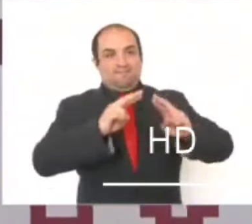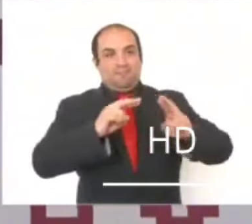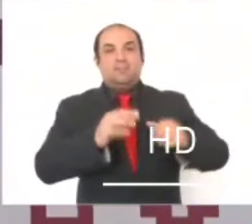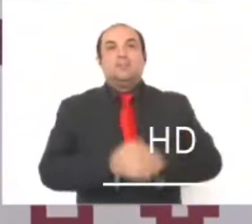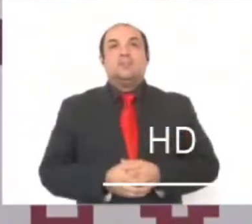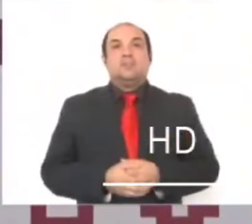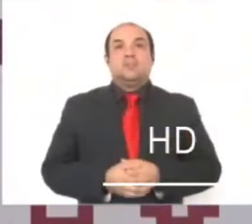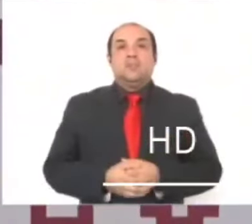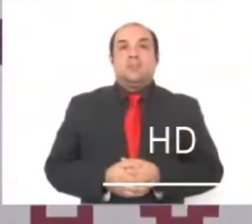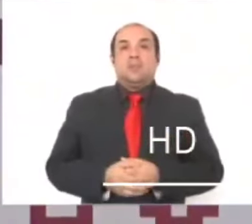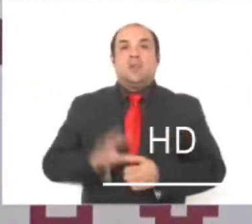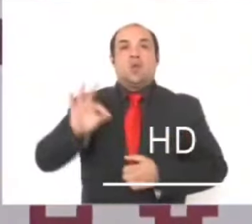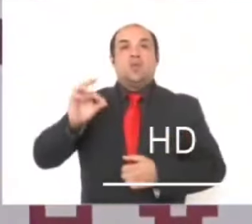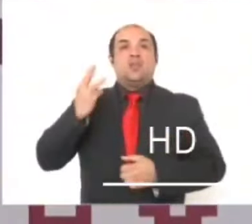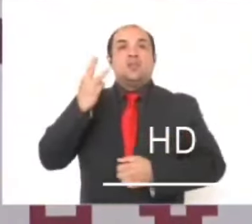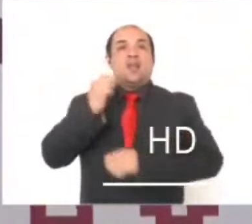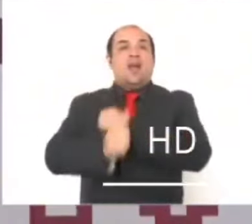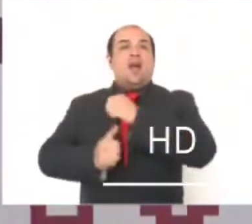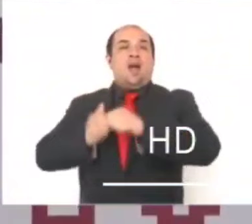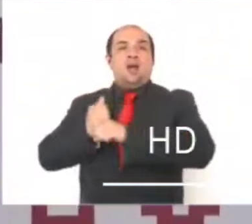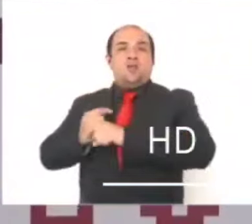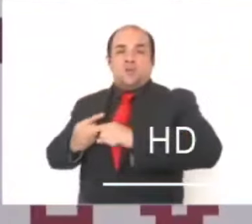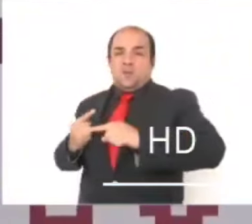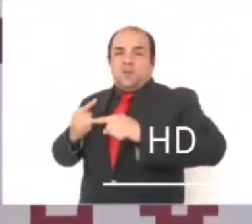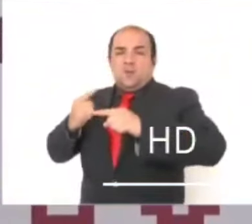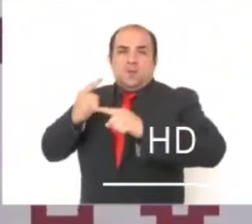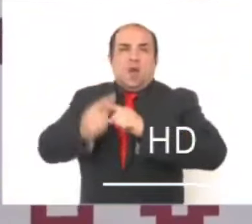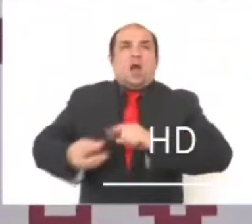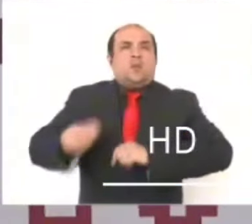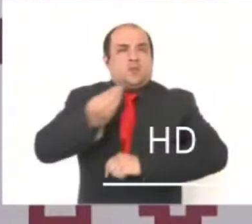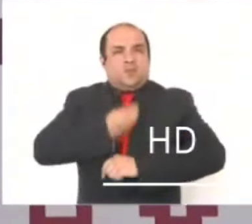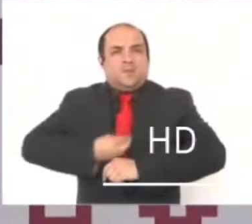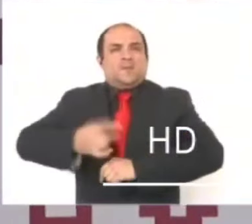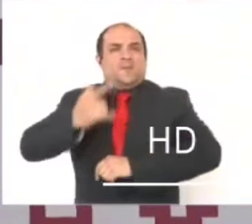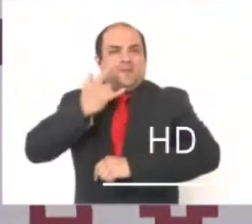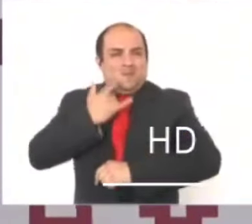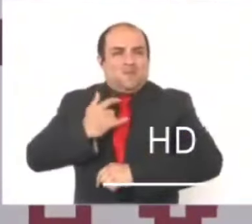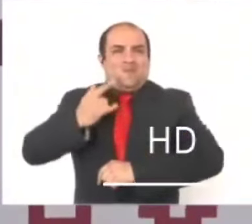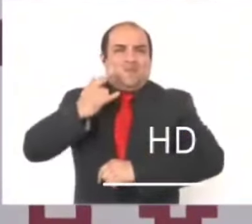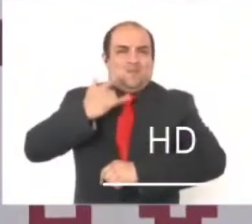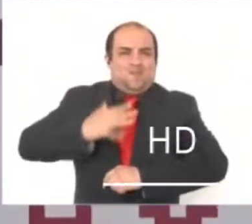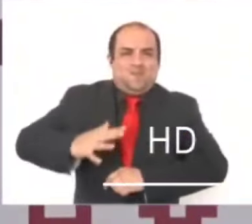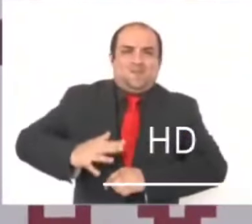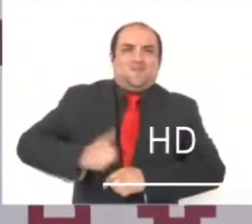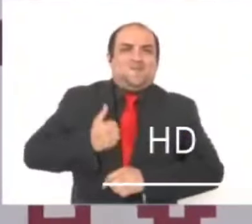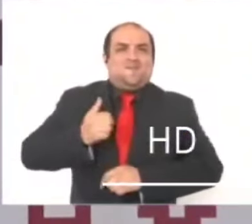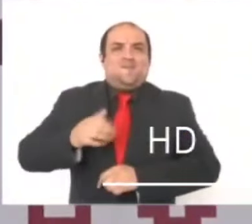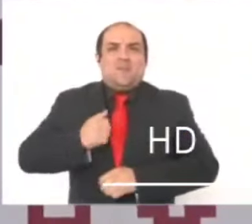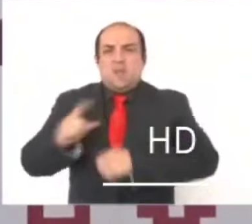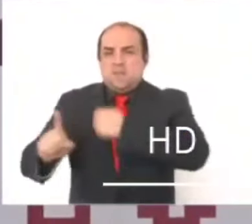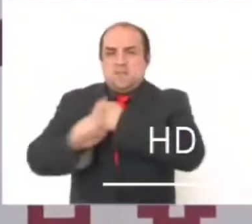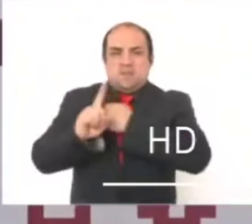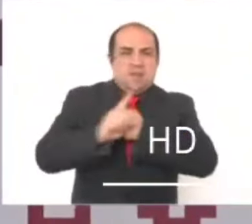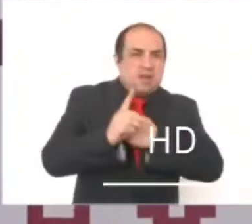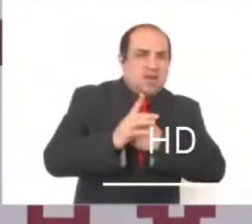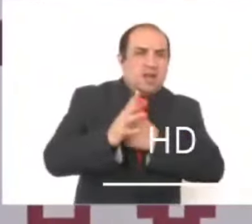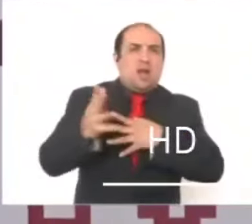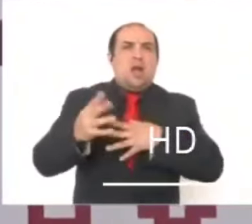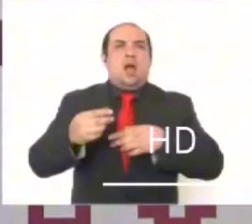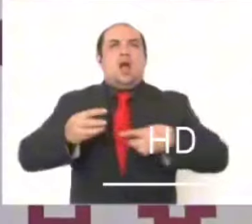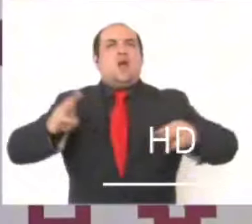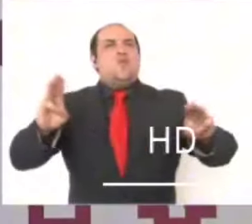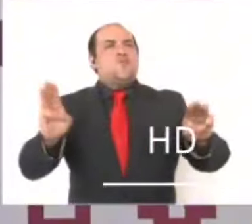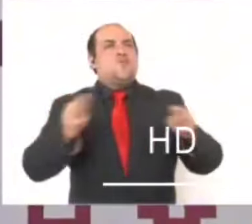43 años de resistencia, de lucha, problemáticas, encuentros, mucha música,